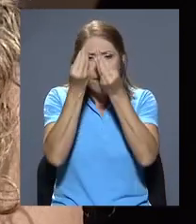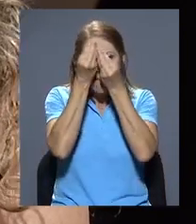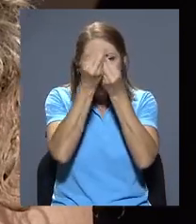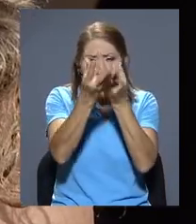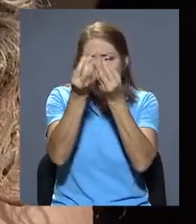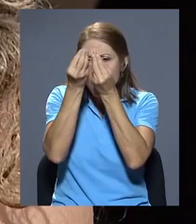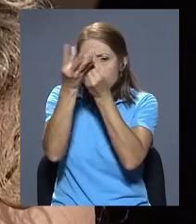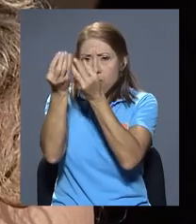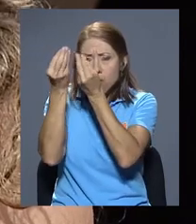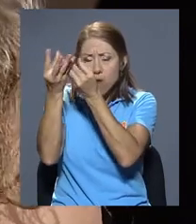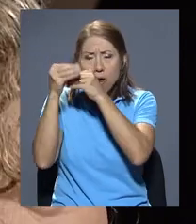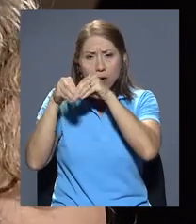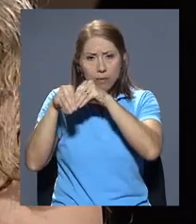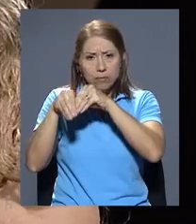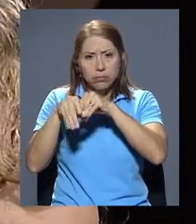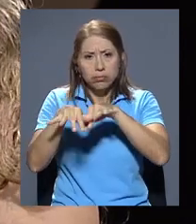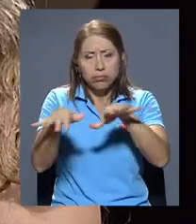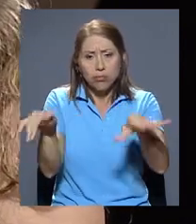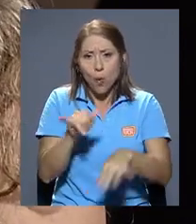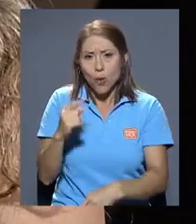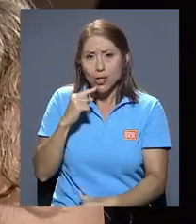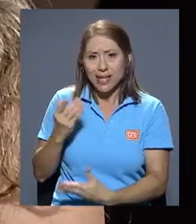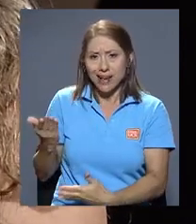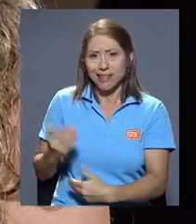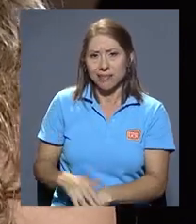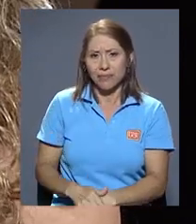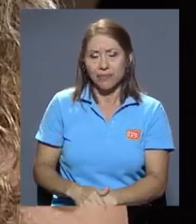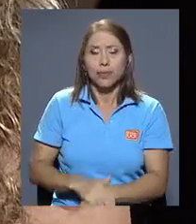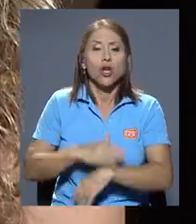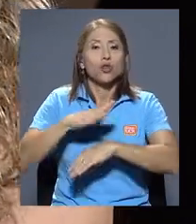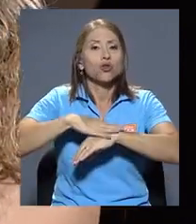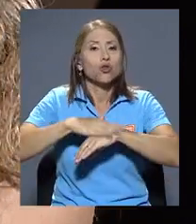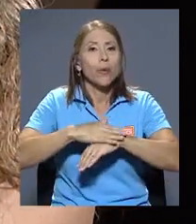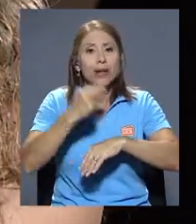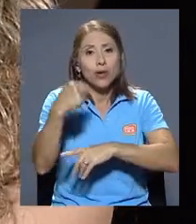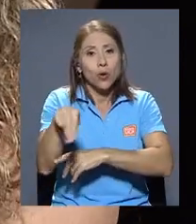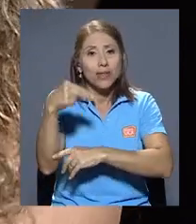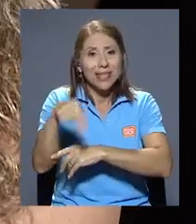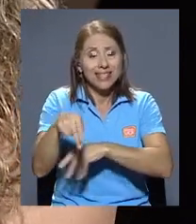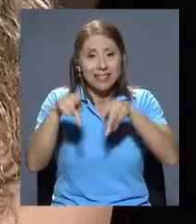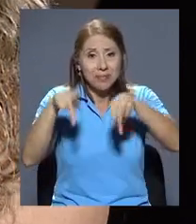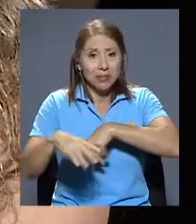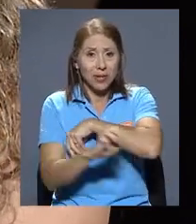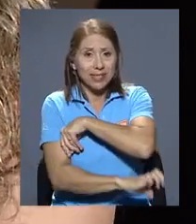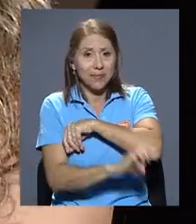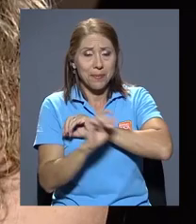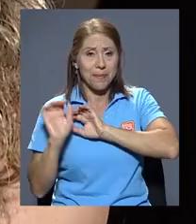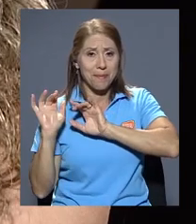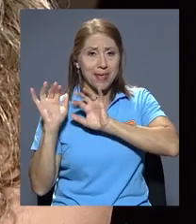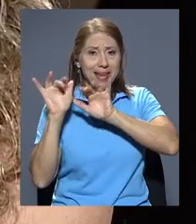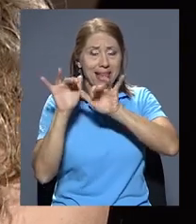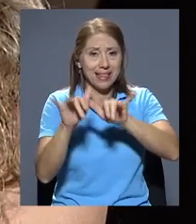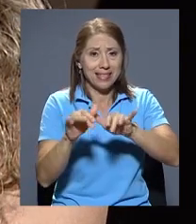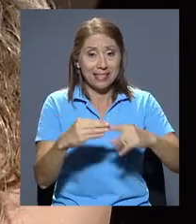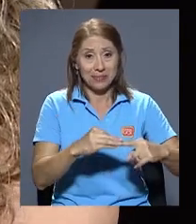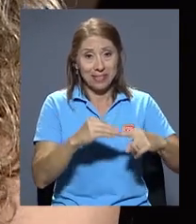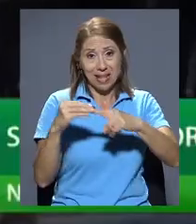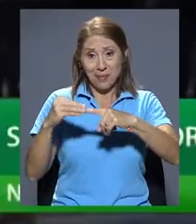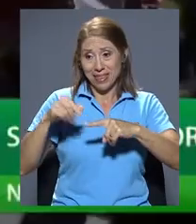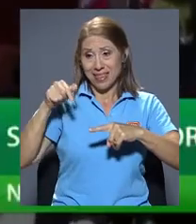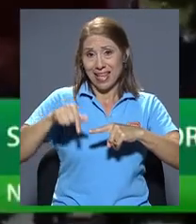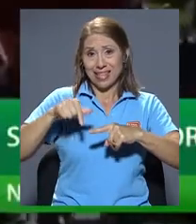lo decía Nati, en torno a las noticias de los migrantes, particularmente en este lado del mundo, en esta parte de